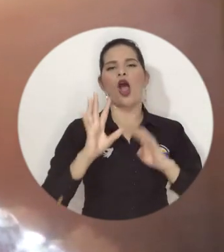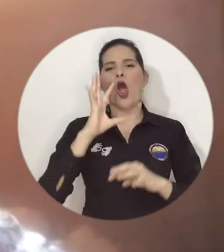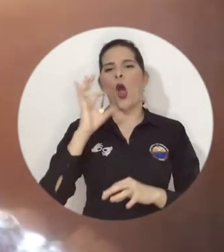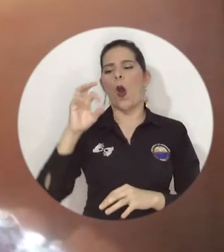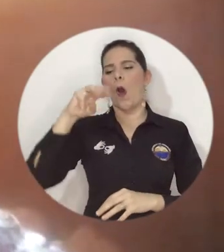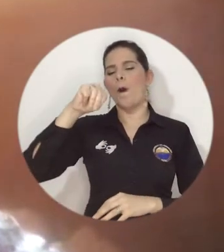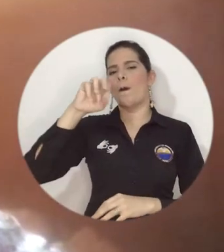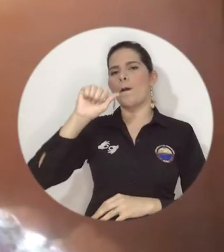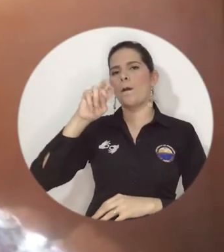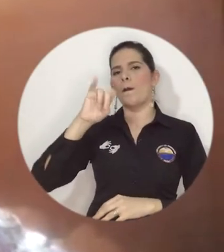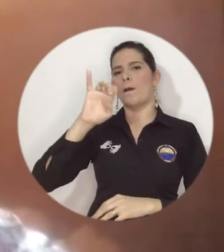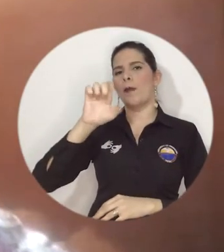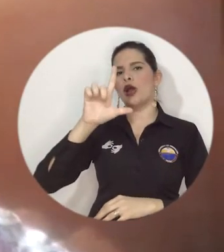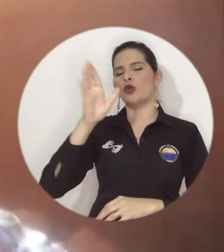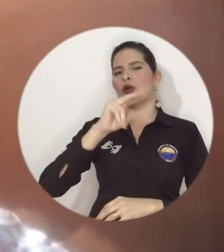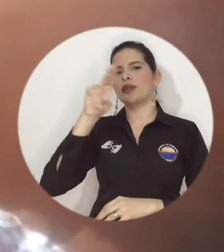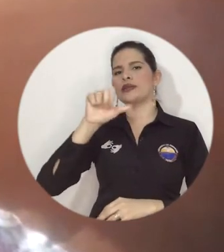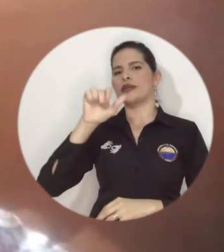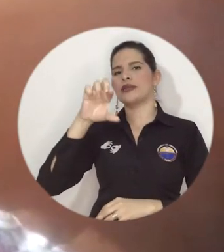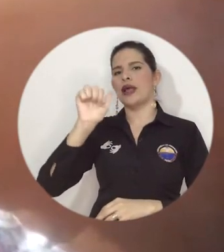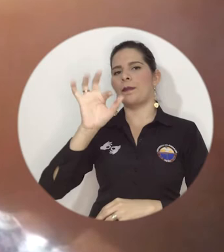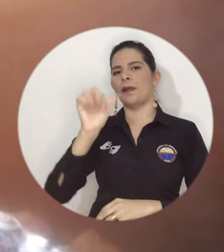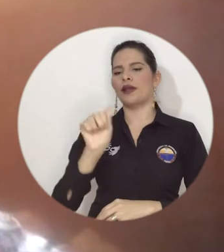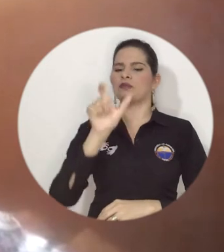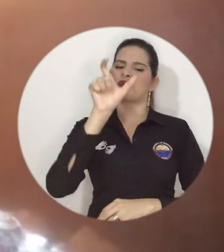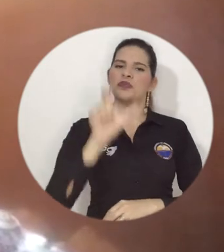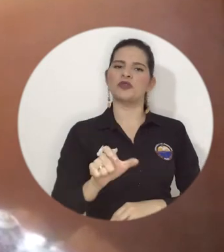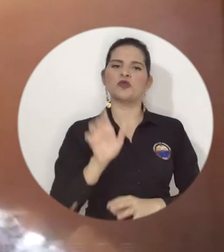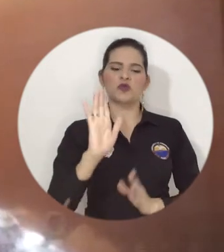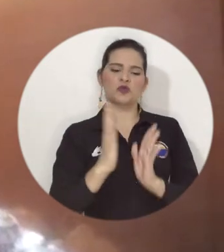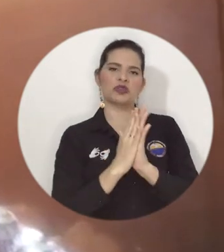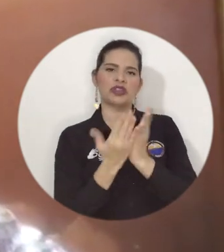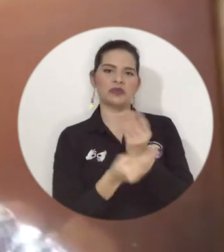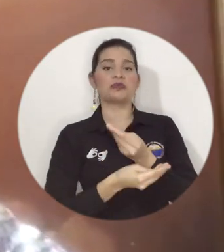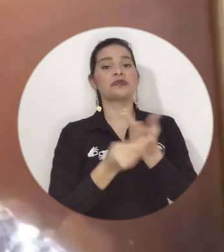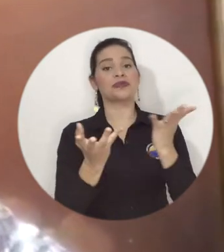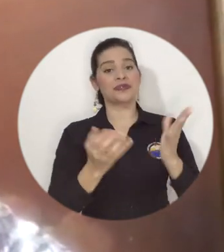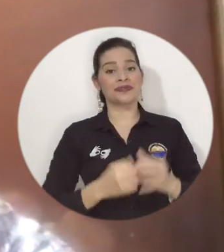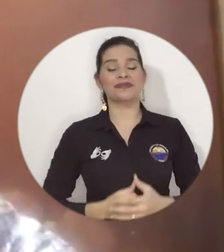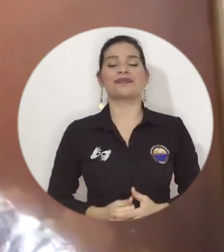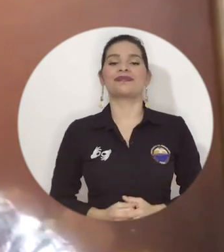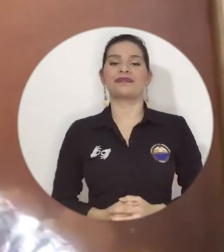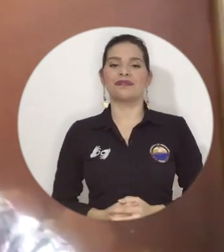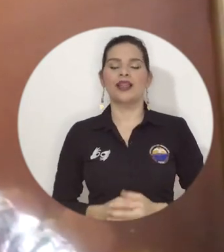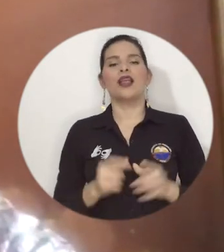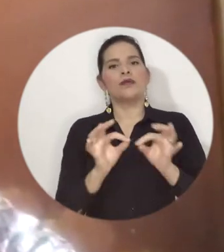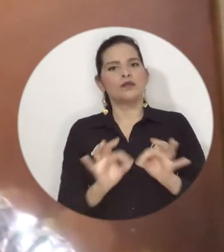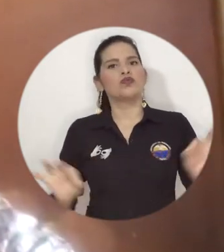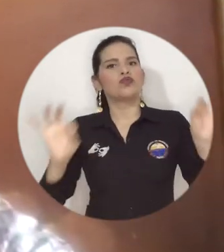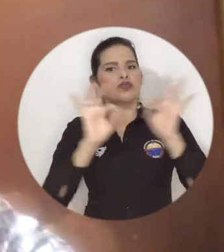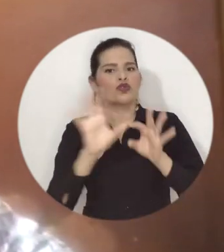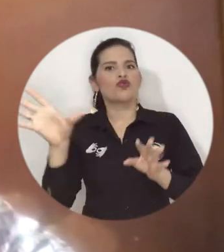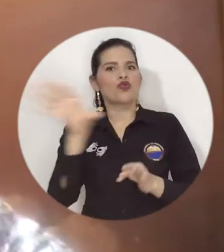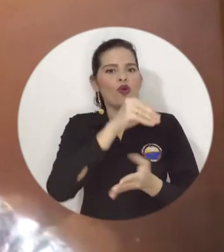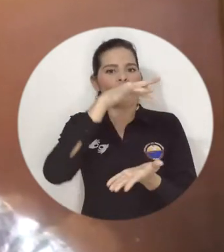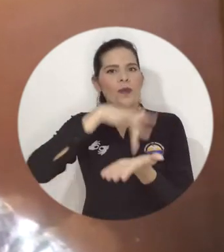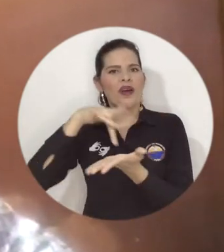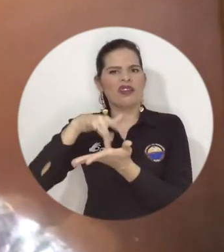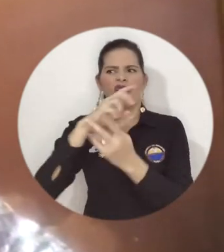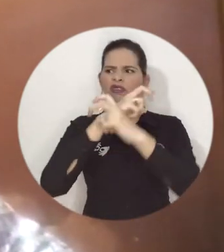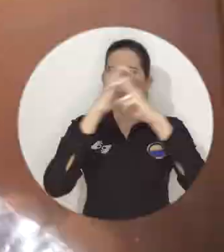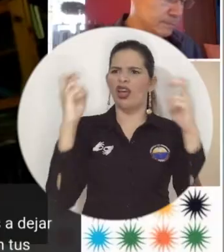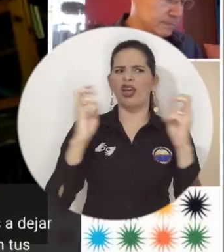internacionales y ferias regionales del libro, porque no solamente se da a conocer lo que venimos publicando al interior